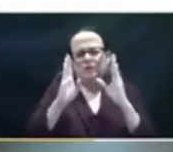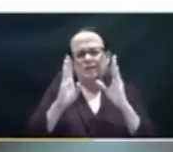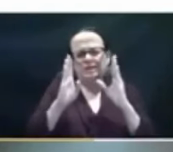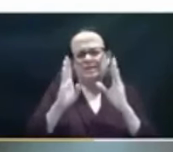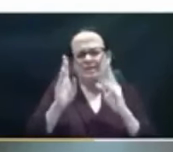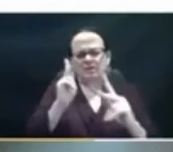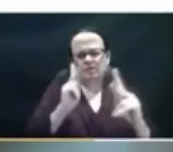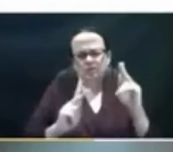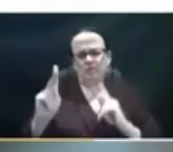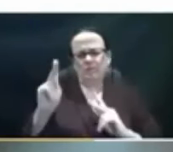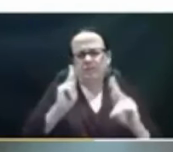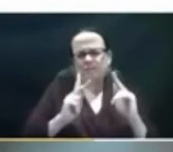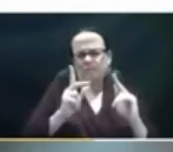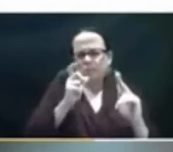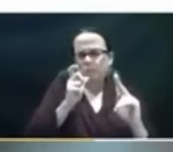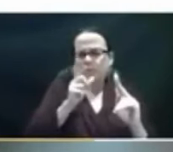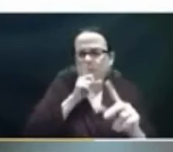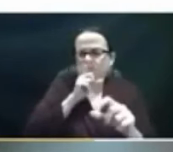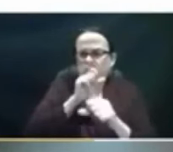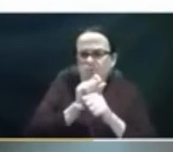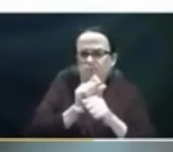Realmente tenemos que